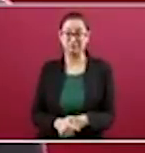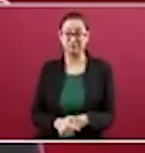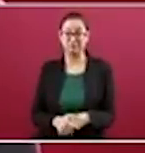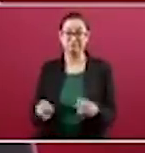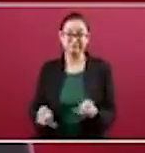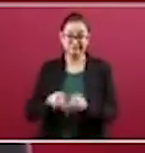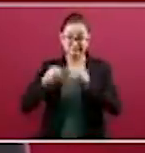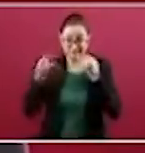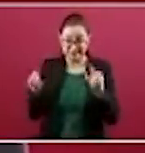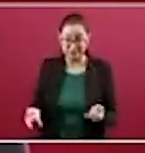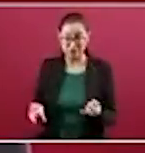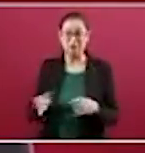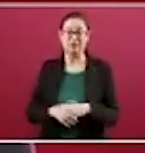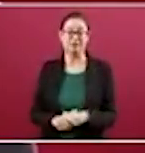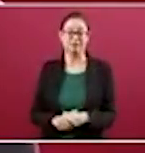en la historia